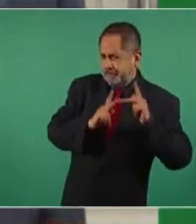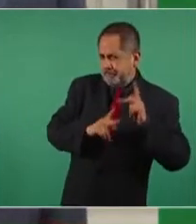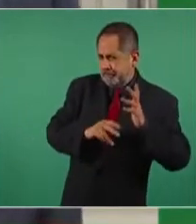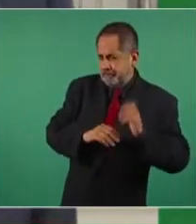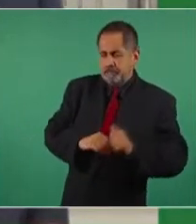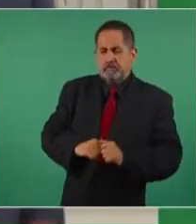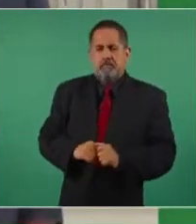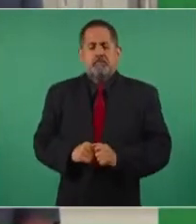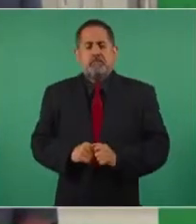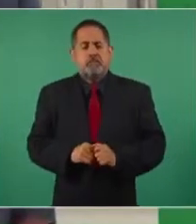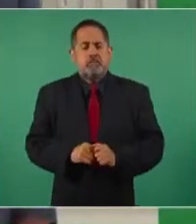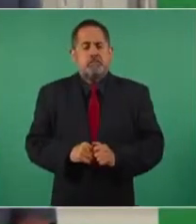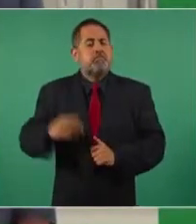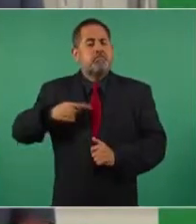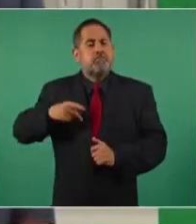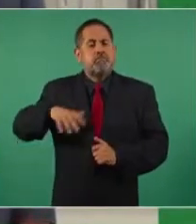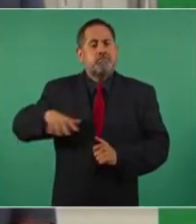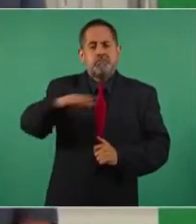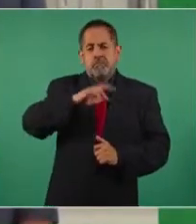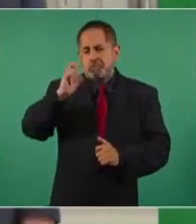chihuahua ha